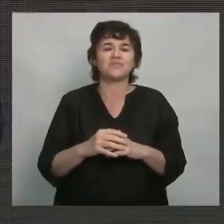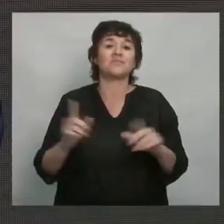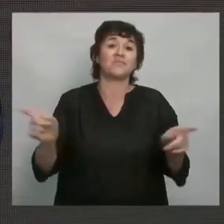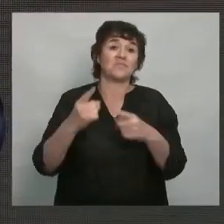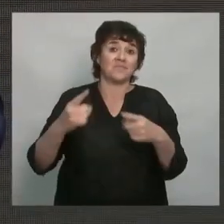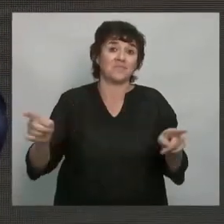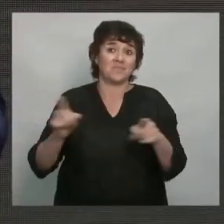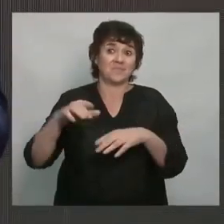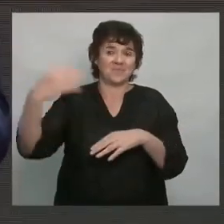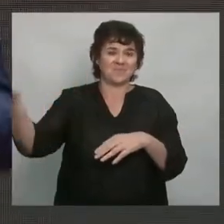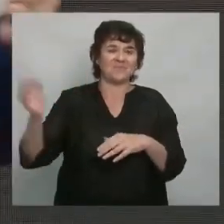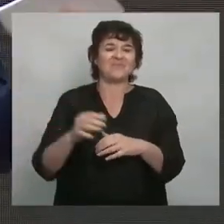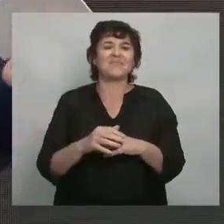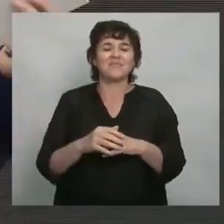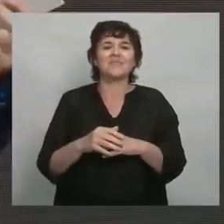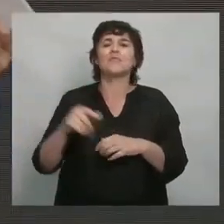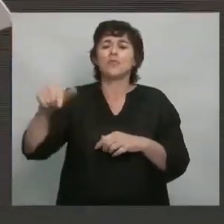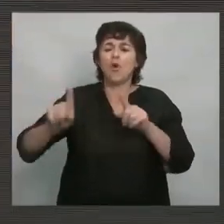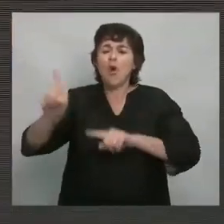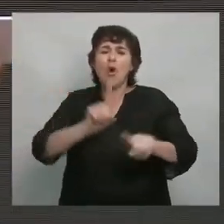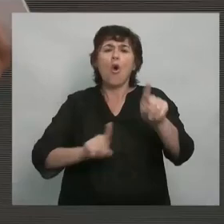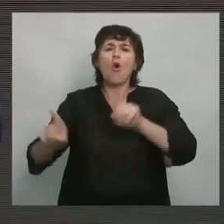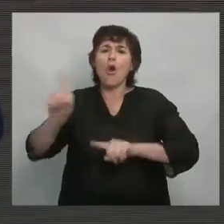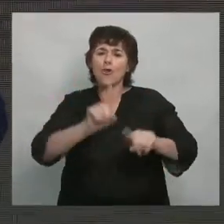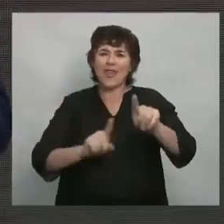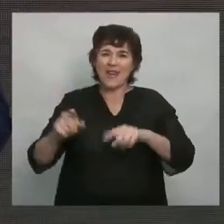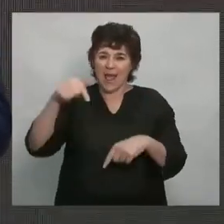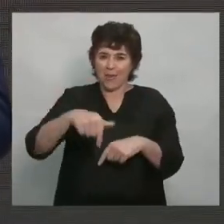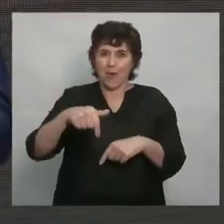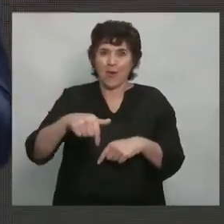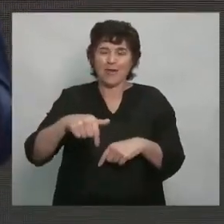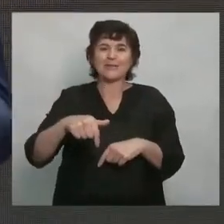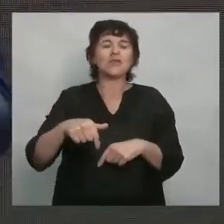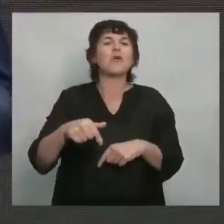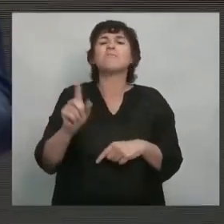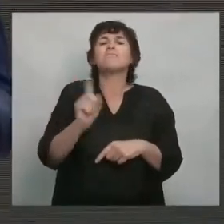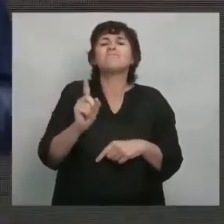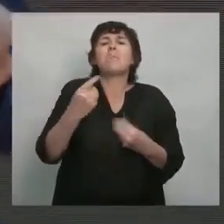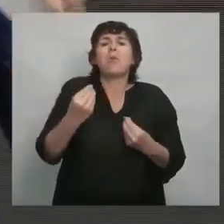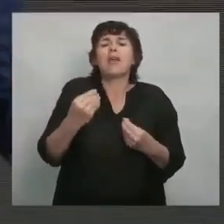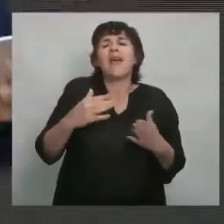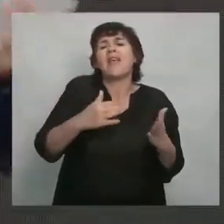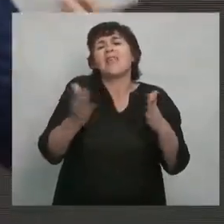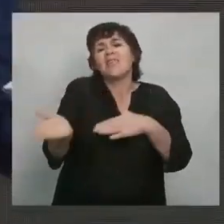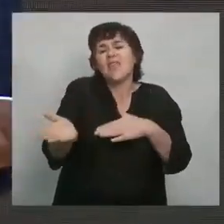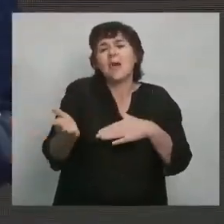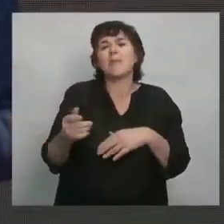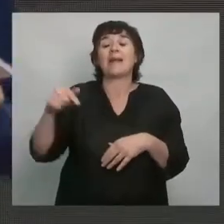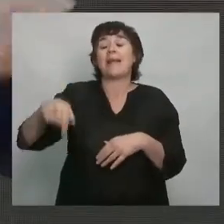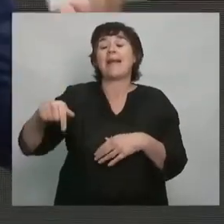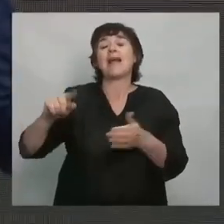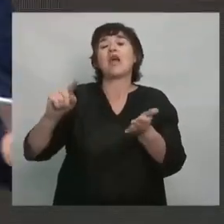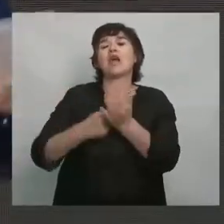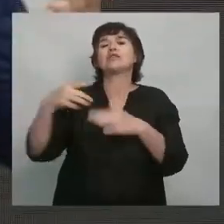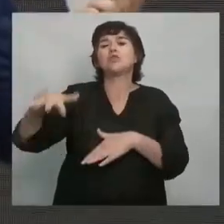que han coordinado la organización del evento, sino con criterios que establece la ciudad